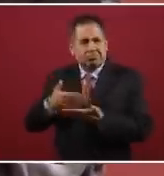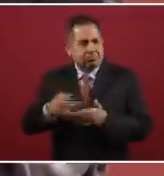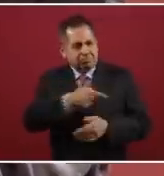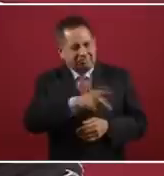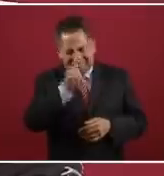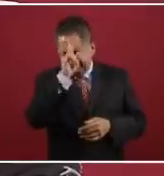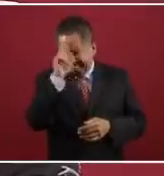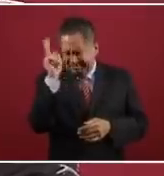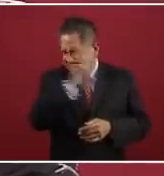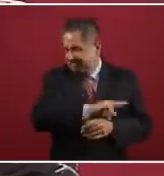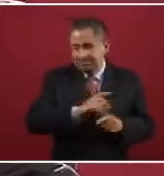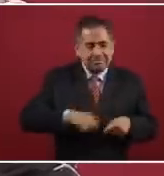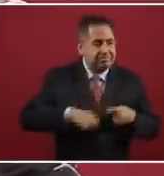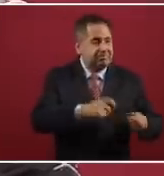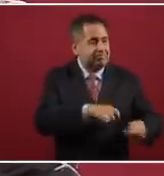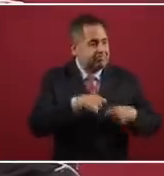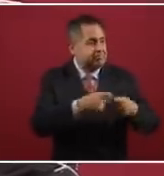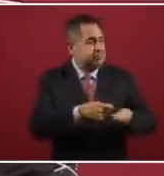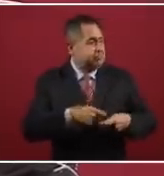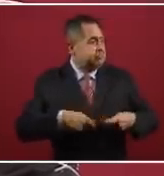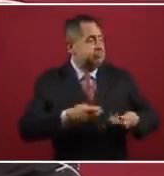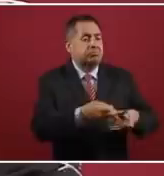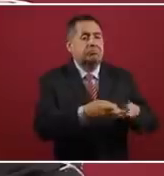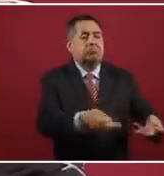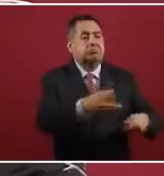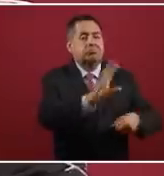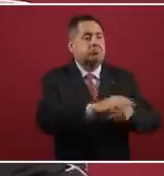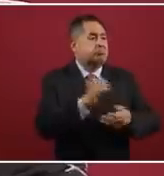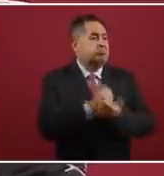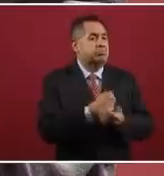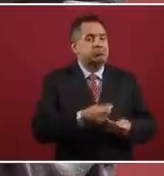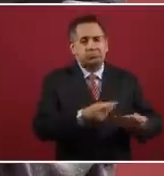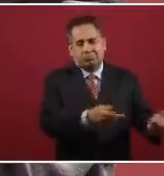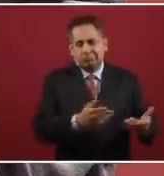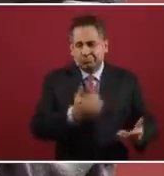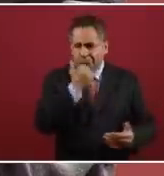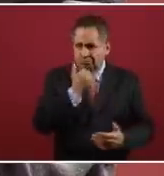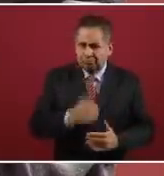se enajenó tanto suelo patrio.